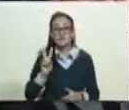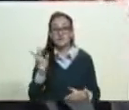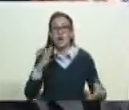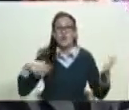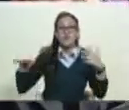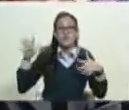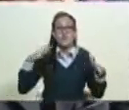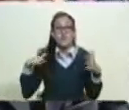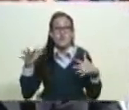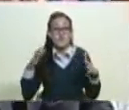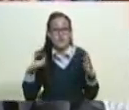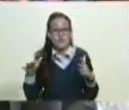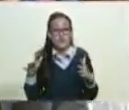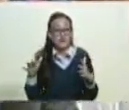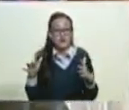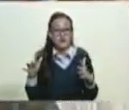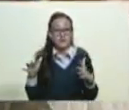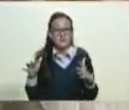provocada